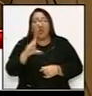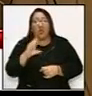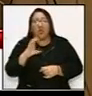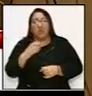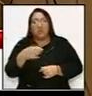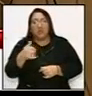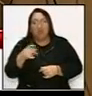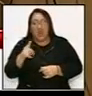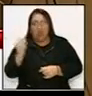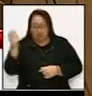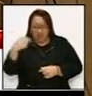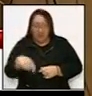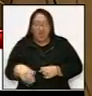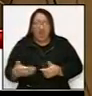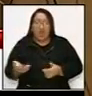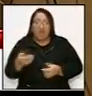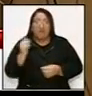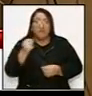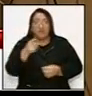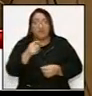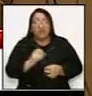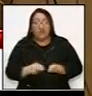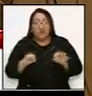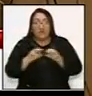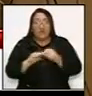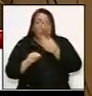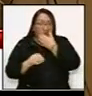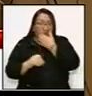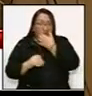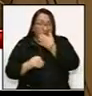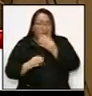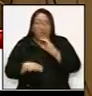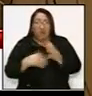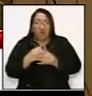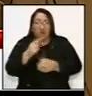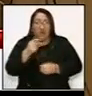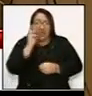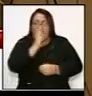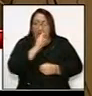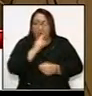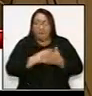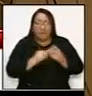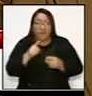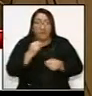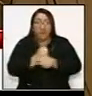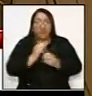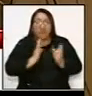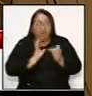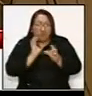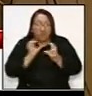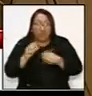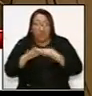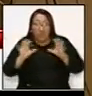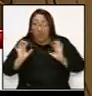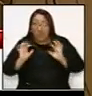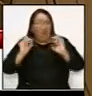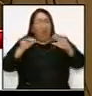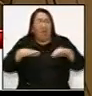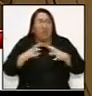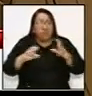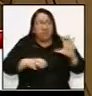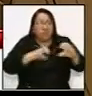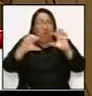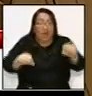que venga acá. Porque acá lo que llama la atención de todo esto es de que un operativo de este tipo, que iba